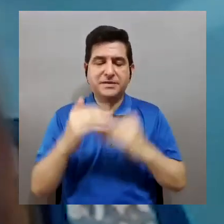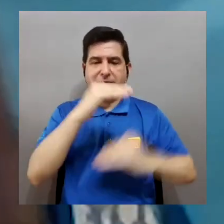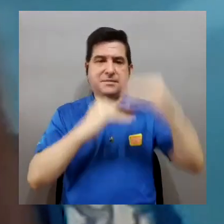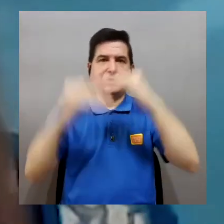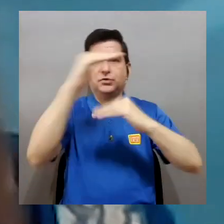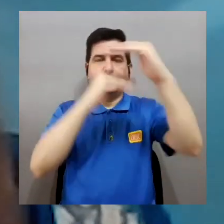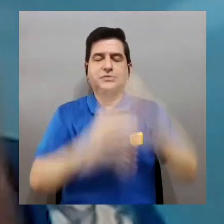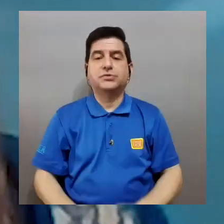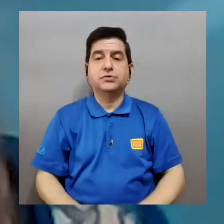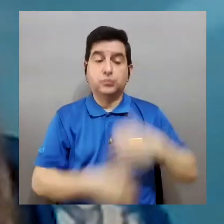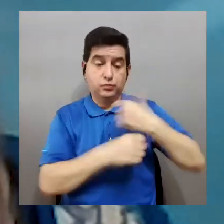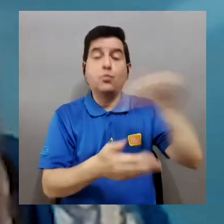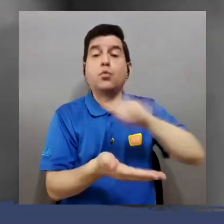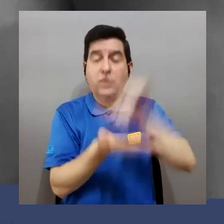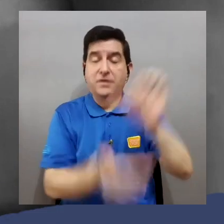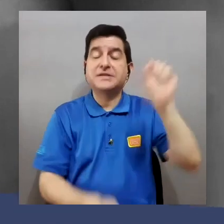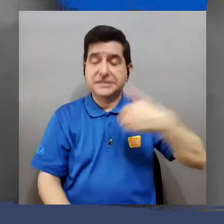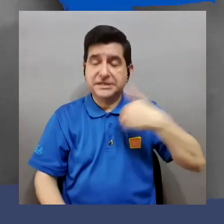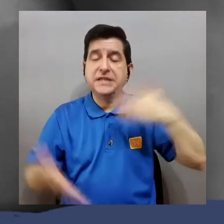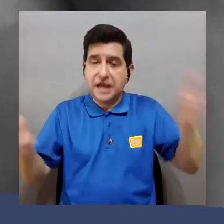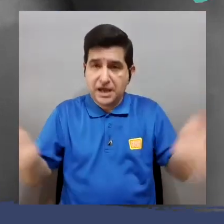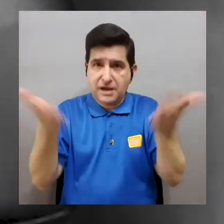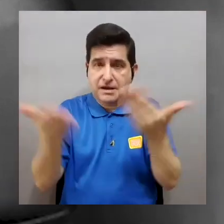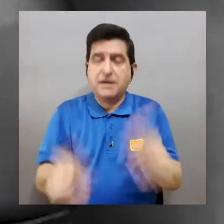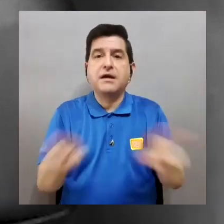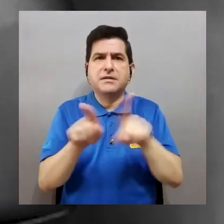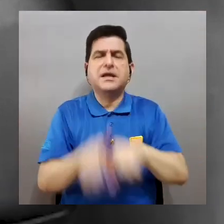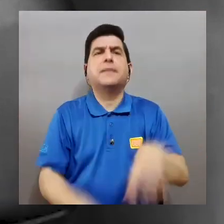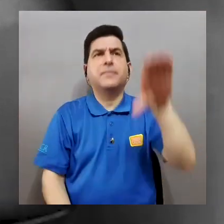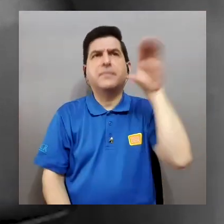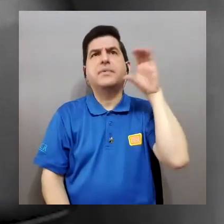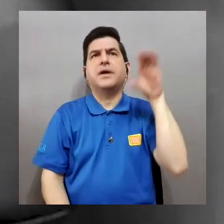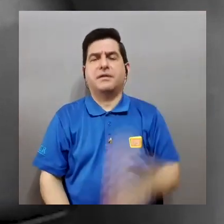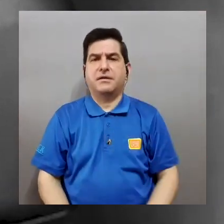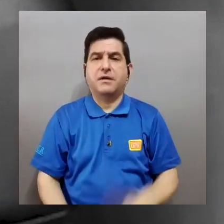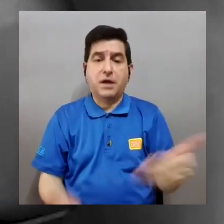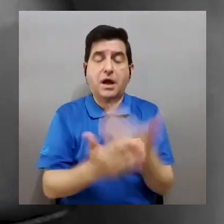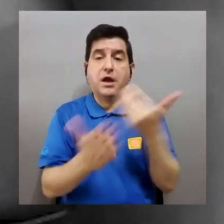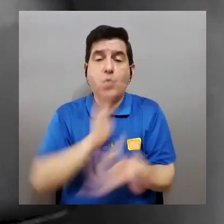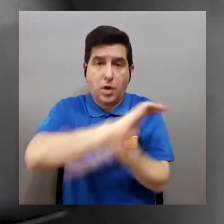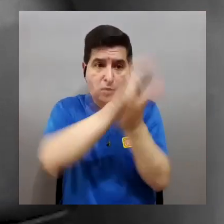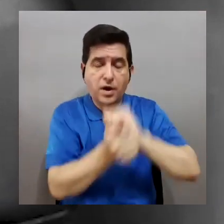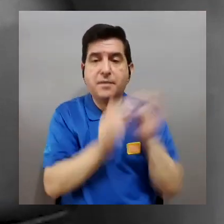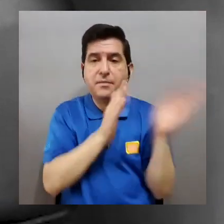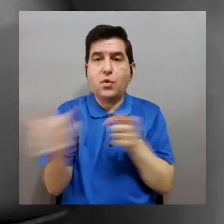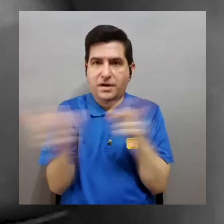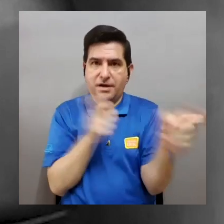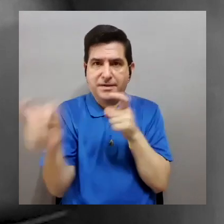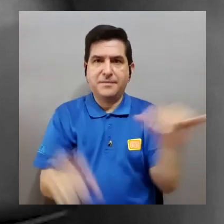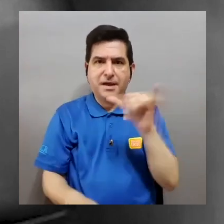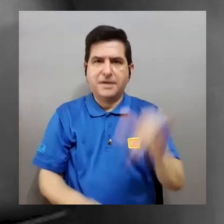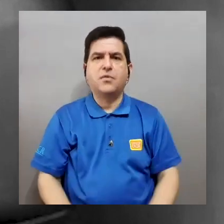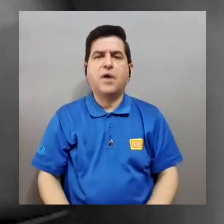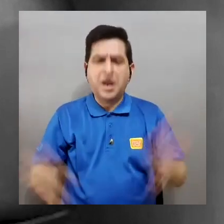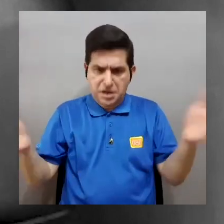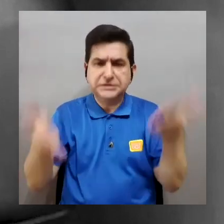San José sí tiene unos incentivos. También la Municipalidad de Curridabat en su nueva modificación al plan regulador también le da